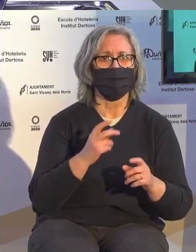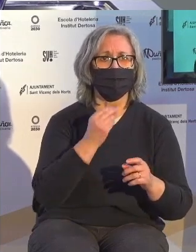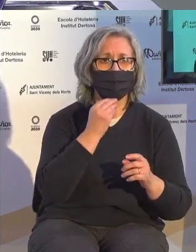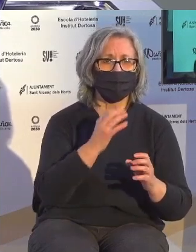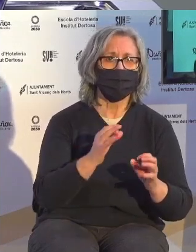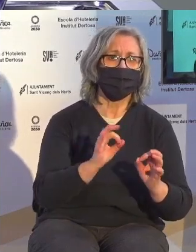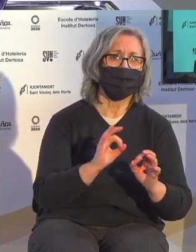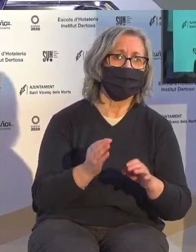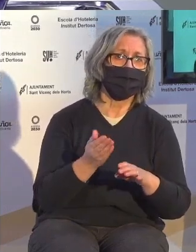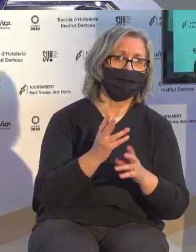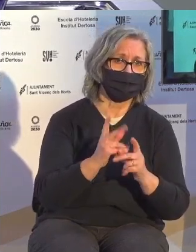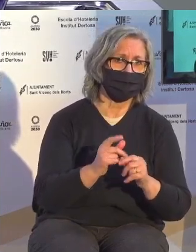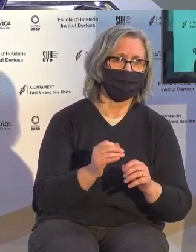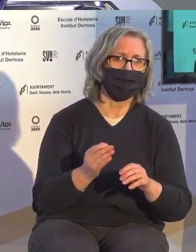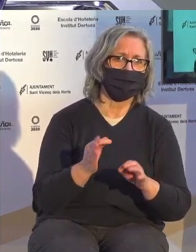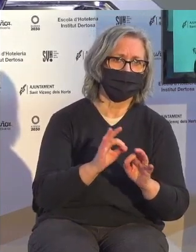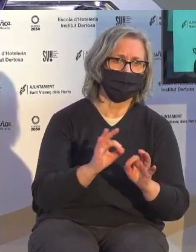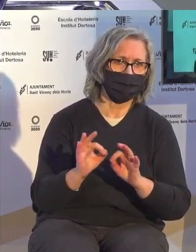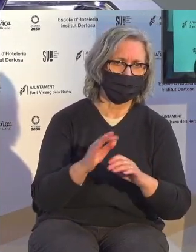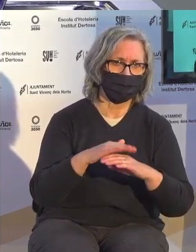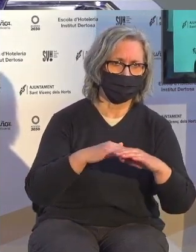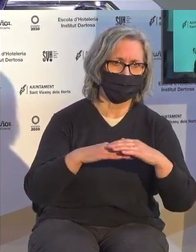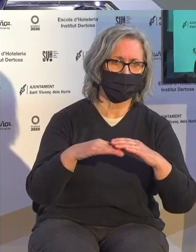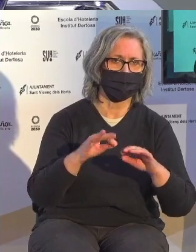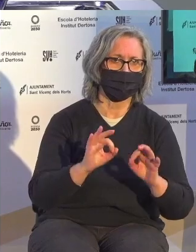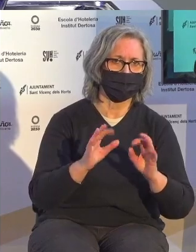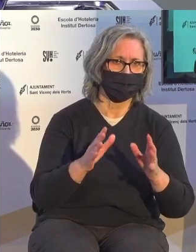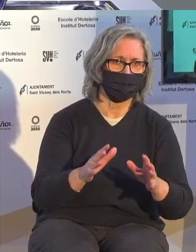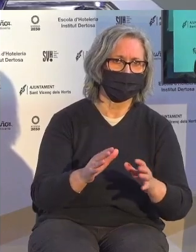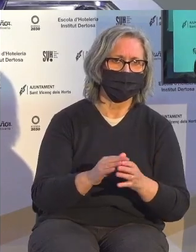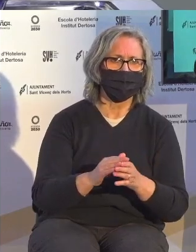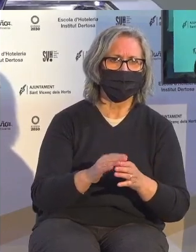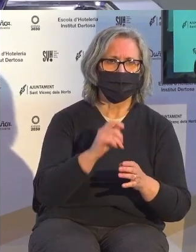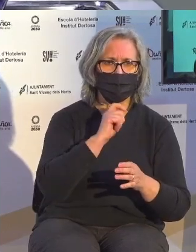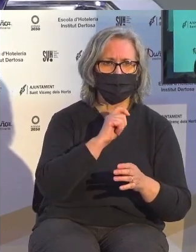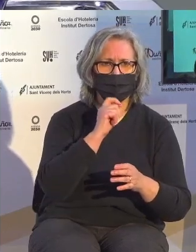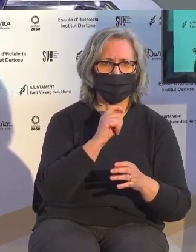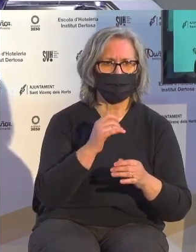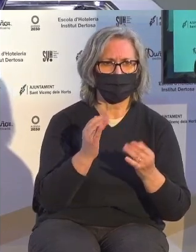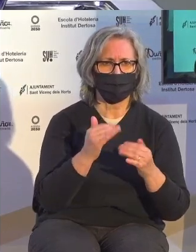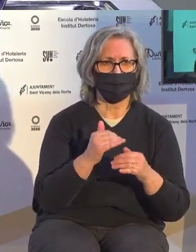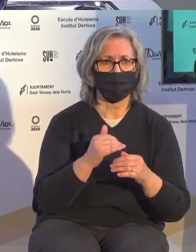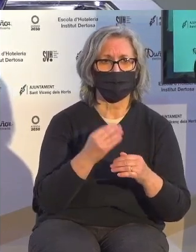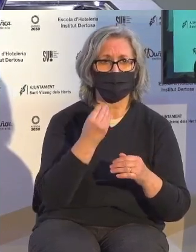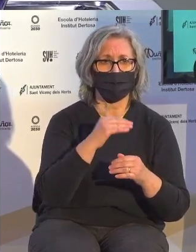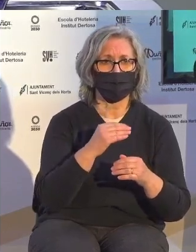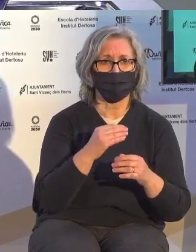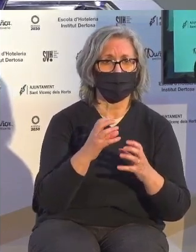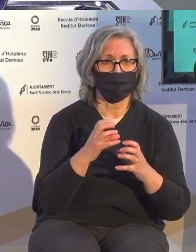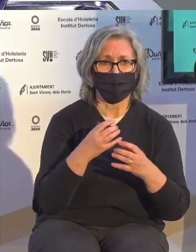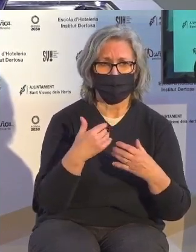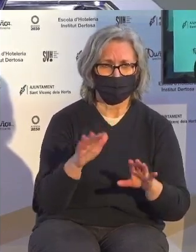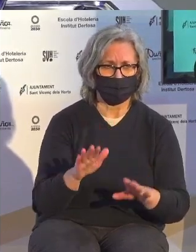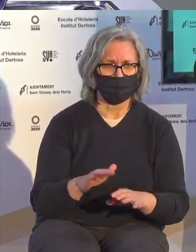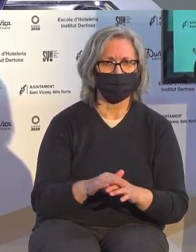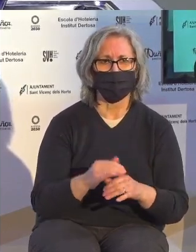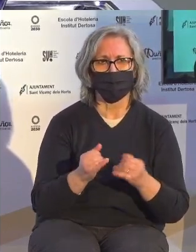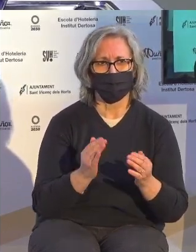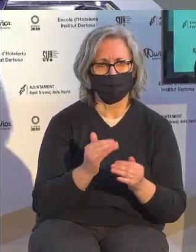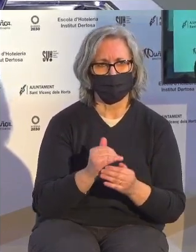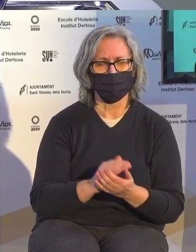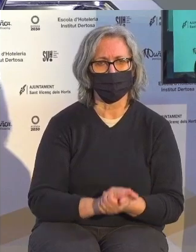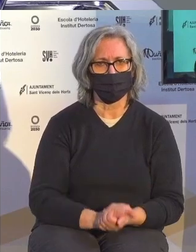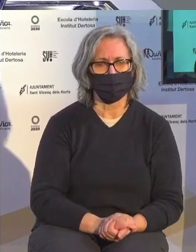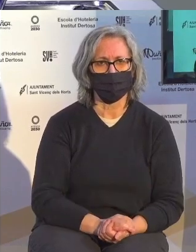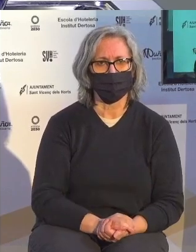después por ser un postres que es congelado y si tienes buenos frizz es entonces no hay problema esto puede quedar en el